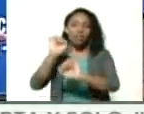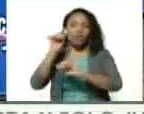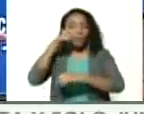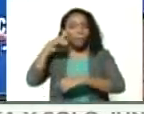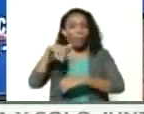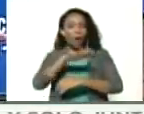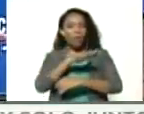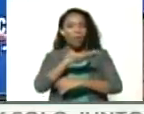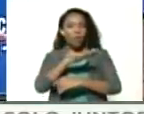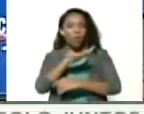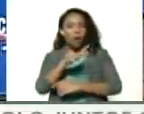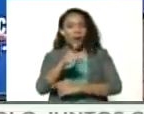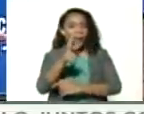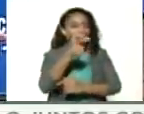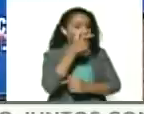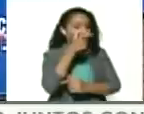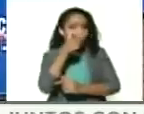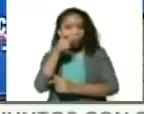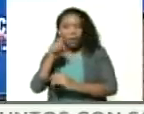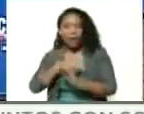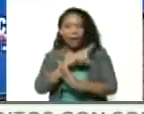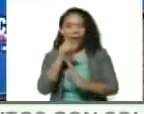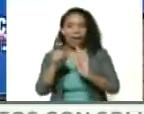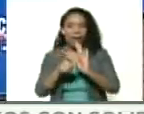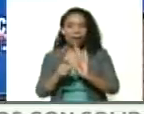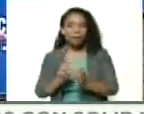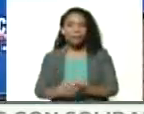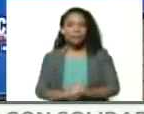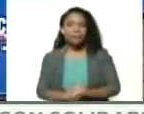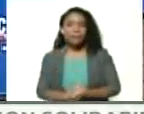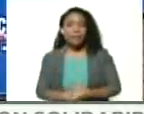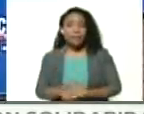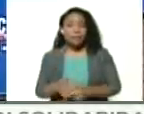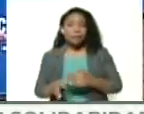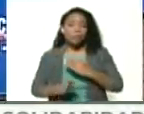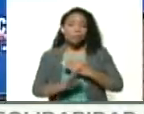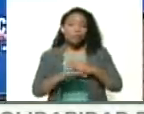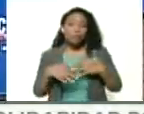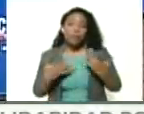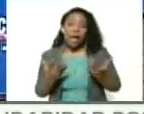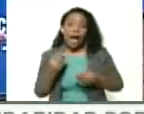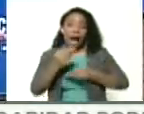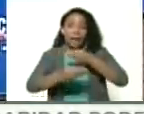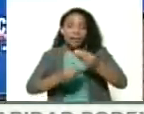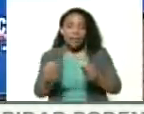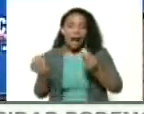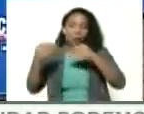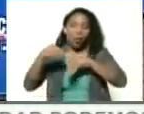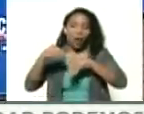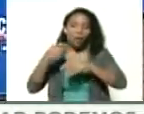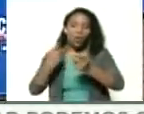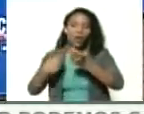el contralor general. Y tuvimos que llegar a un acuerdo negociado,